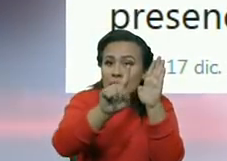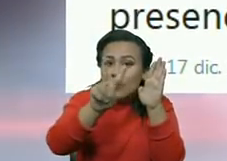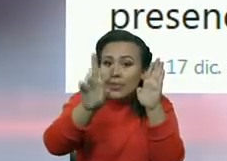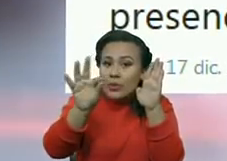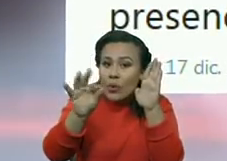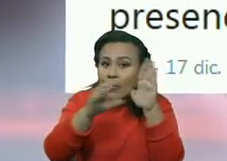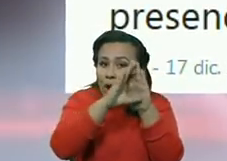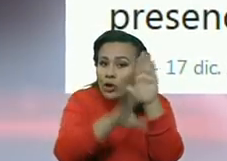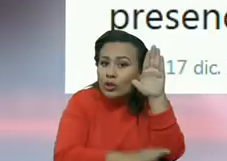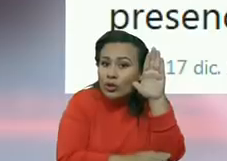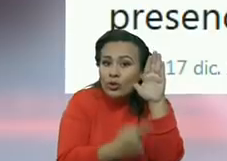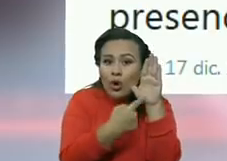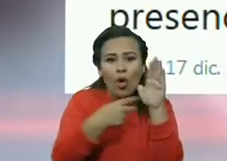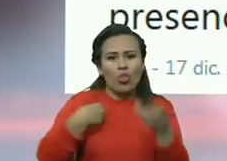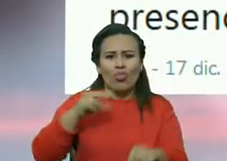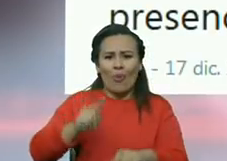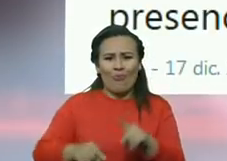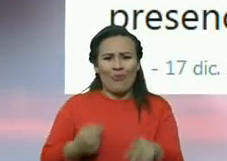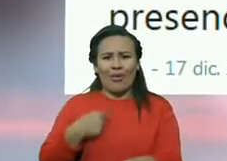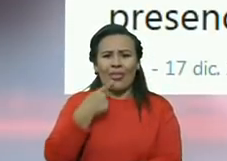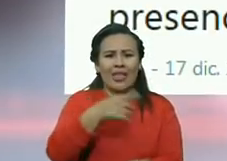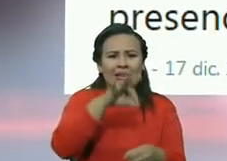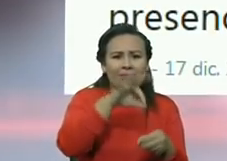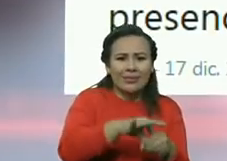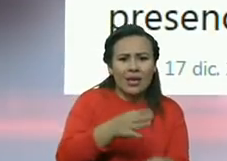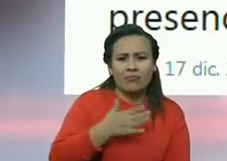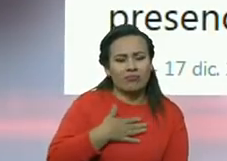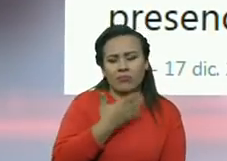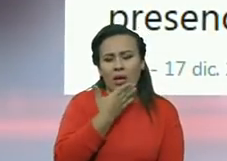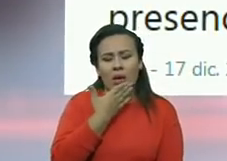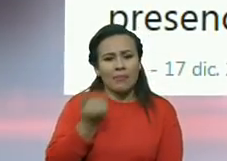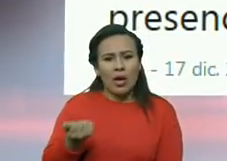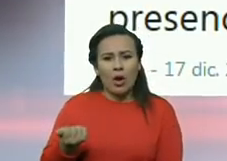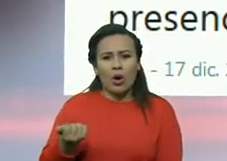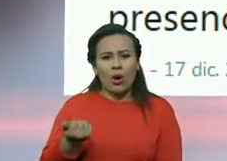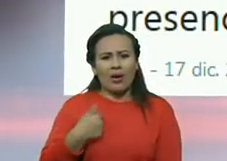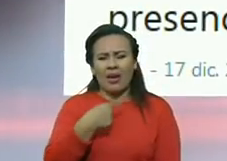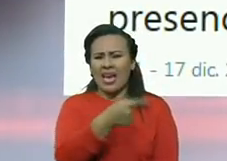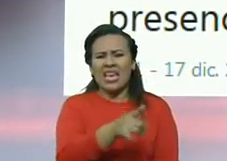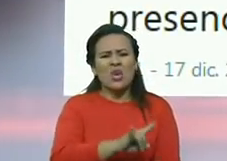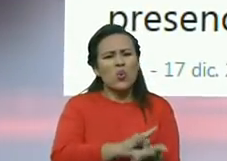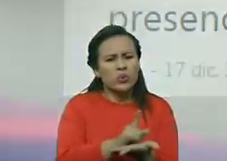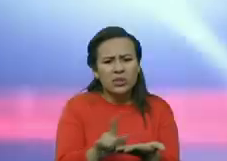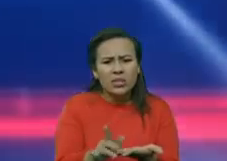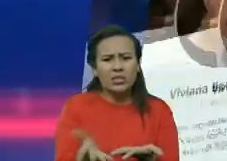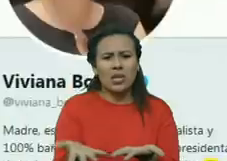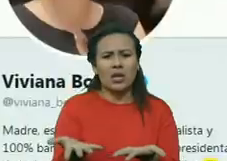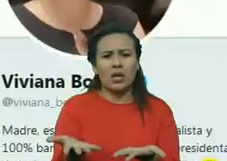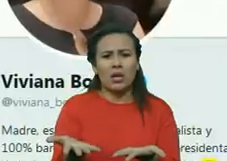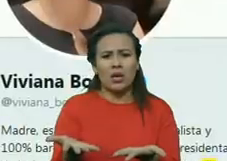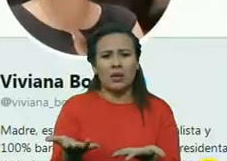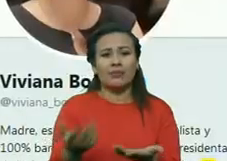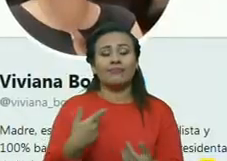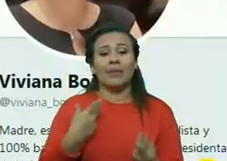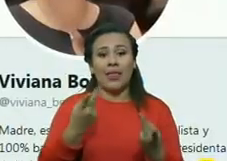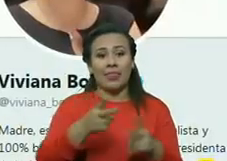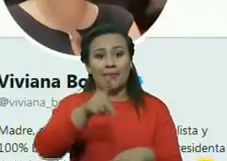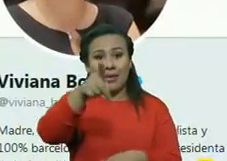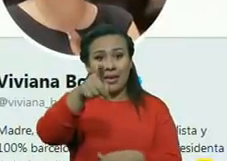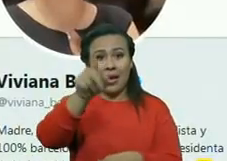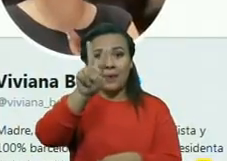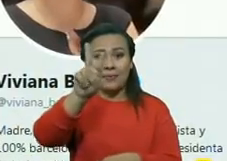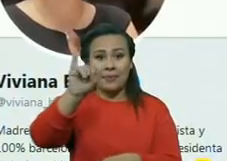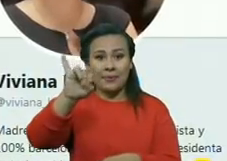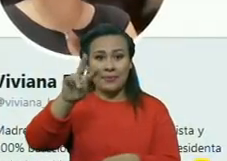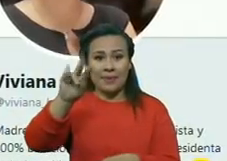de la Constitución. No puedo legitimar con mi presencia una injusticia. Por su parte, la asambleísta